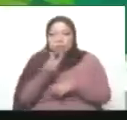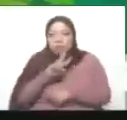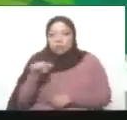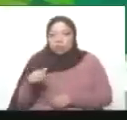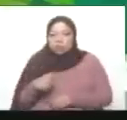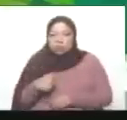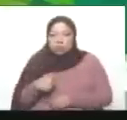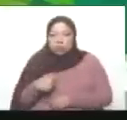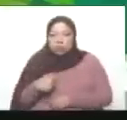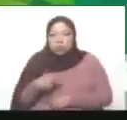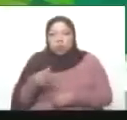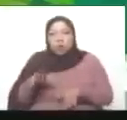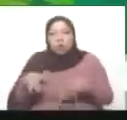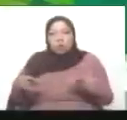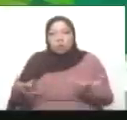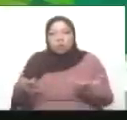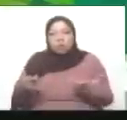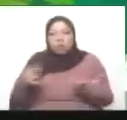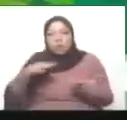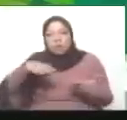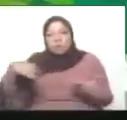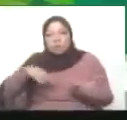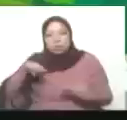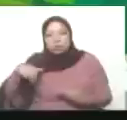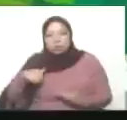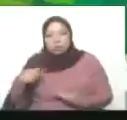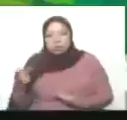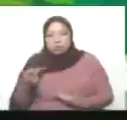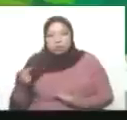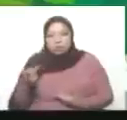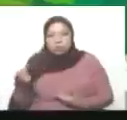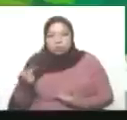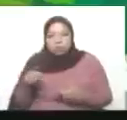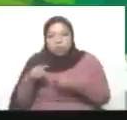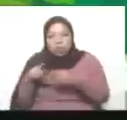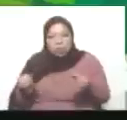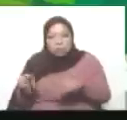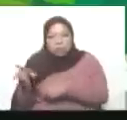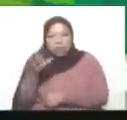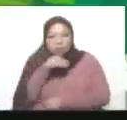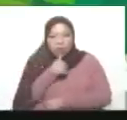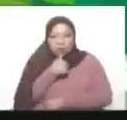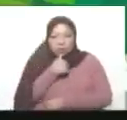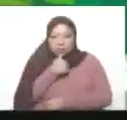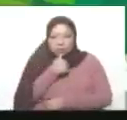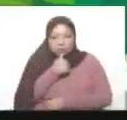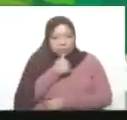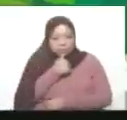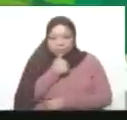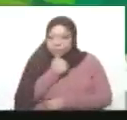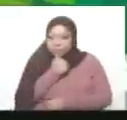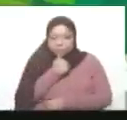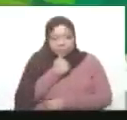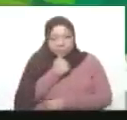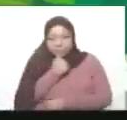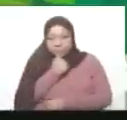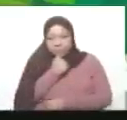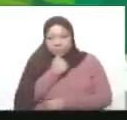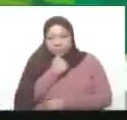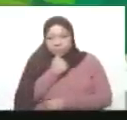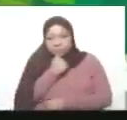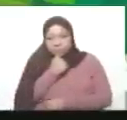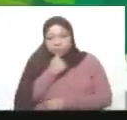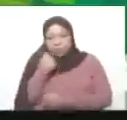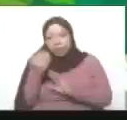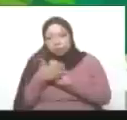nosotros Cuál es el mar de ellos y cuál es el mar de nosotros o sea los límites no existe eso Primero estamos